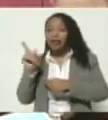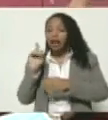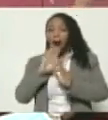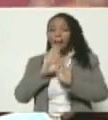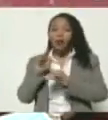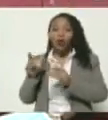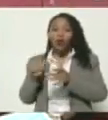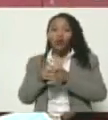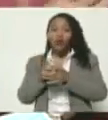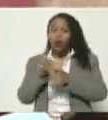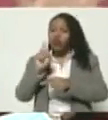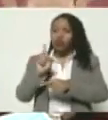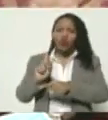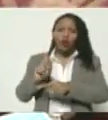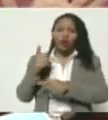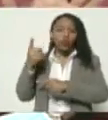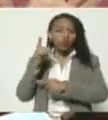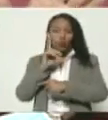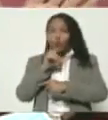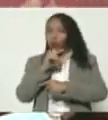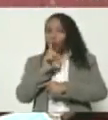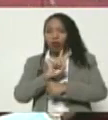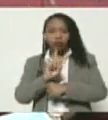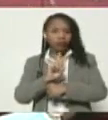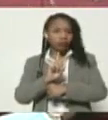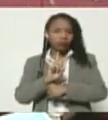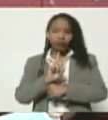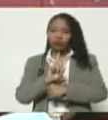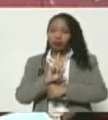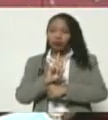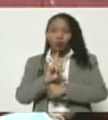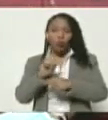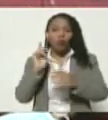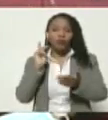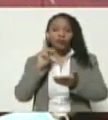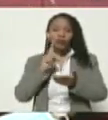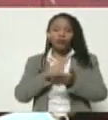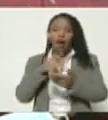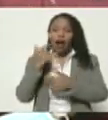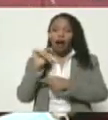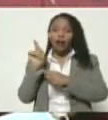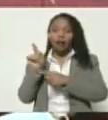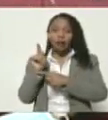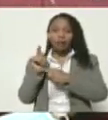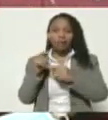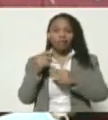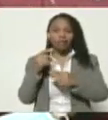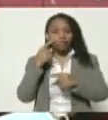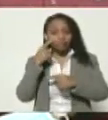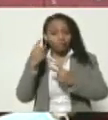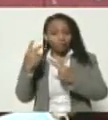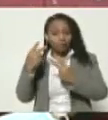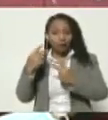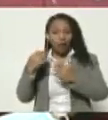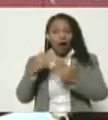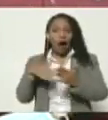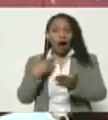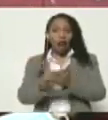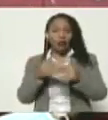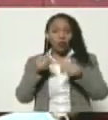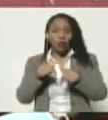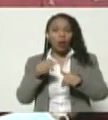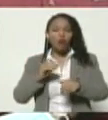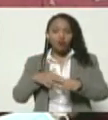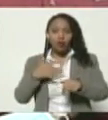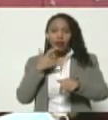apoyando al grupo, no, eso no existe, en verdad no existe. Cuando llevamos, miren, hasta ahora podemos